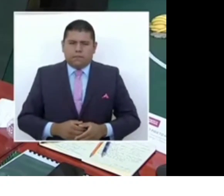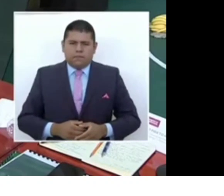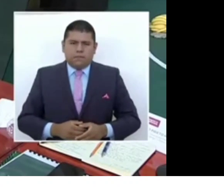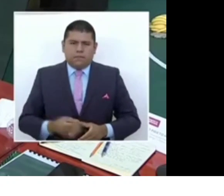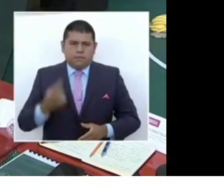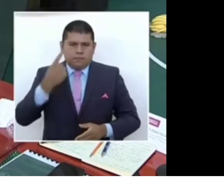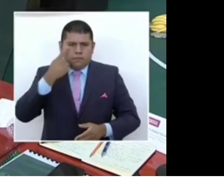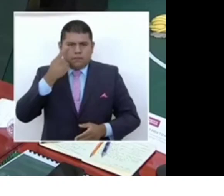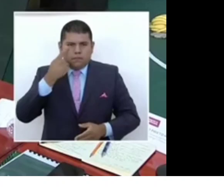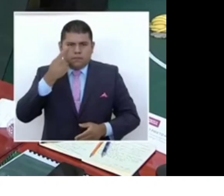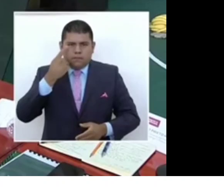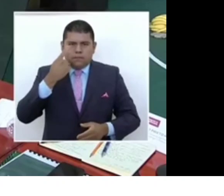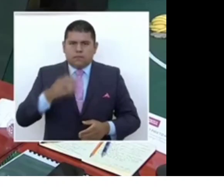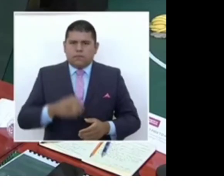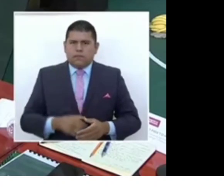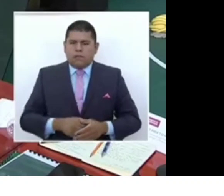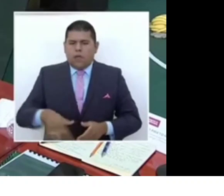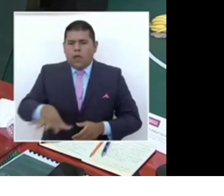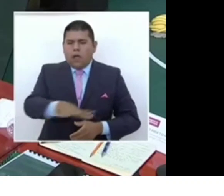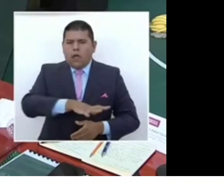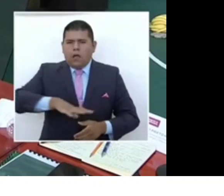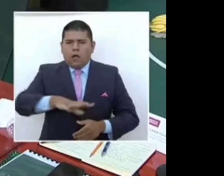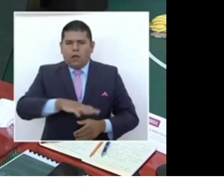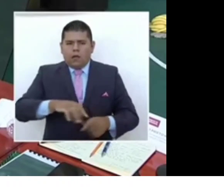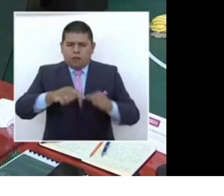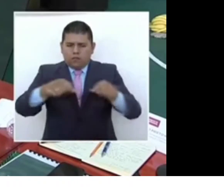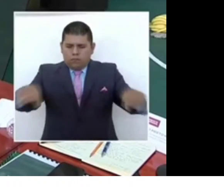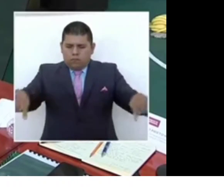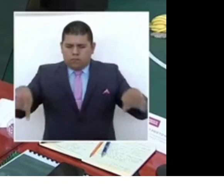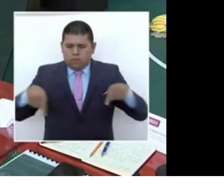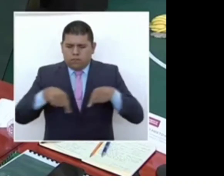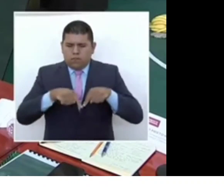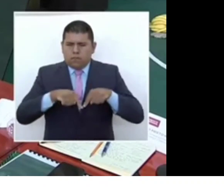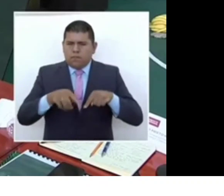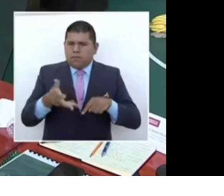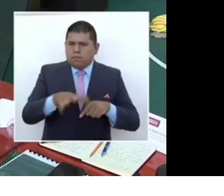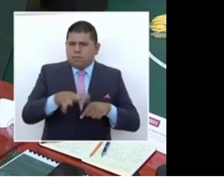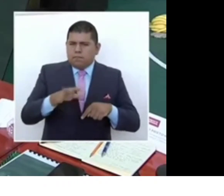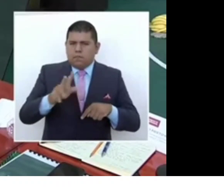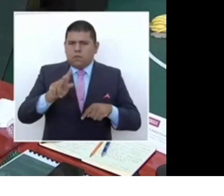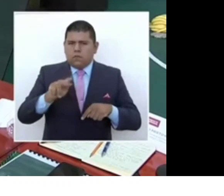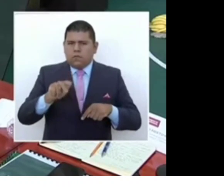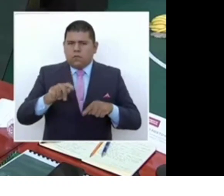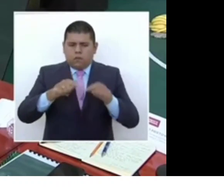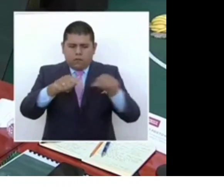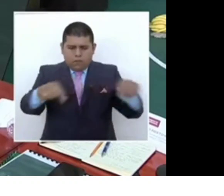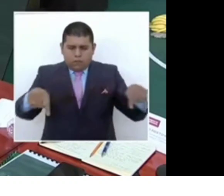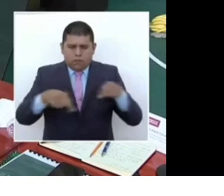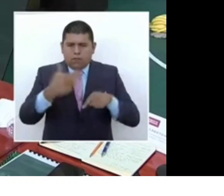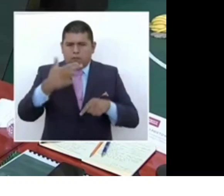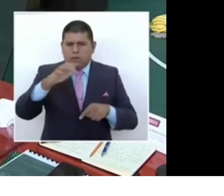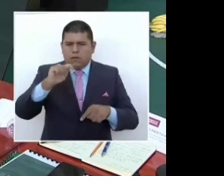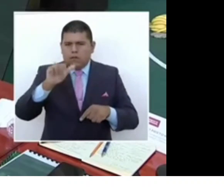la utilización de un terreno de más de 80 hectáreas